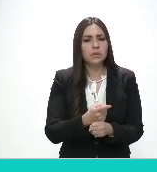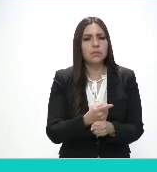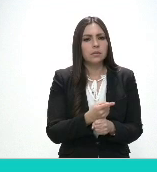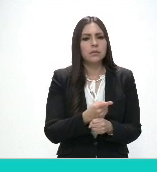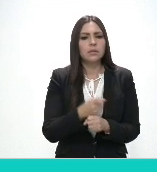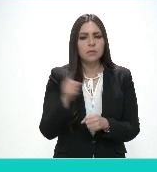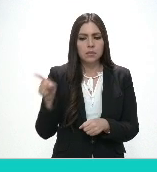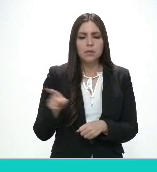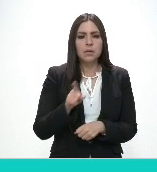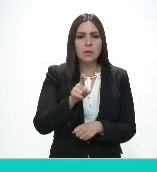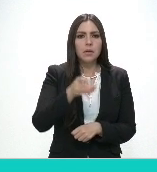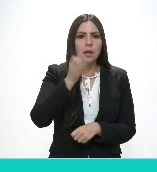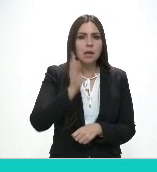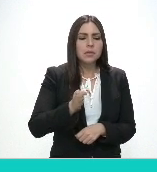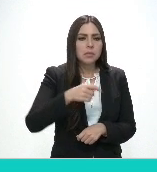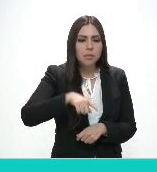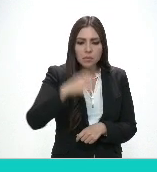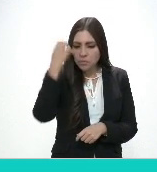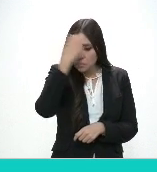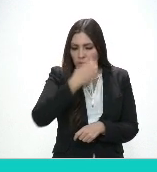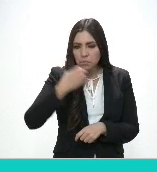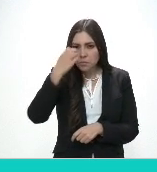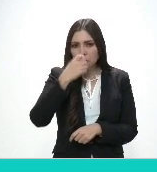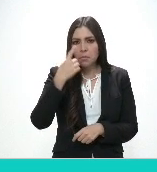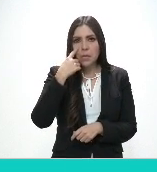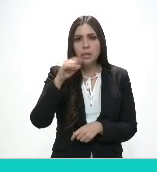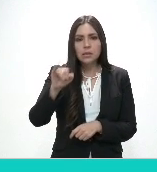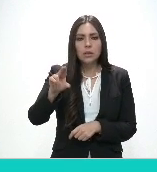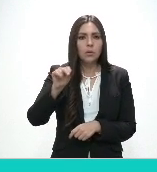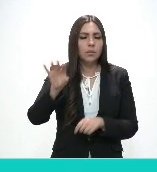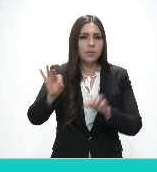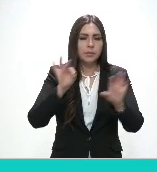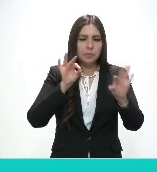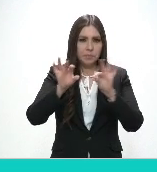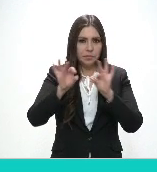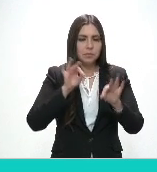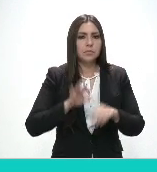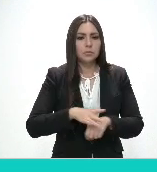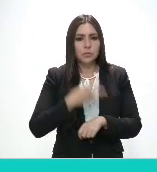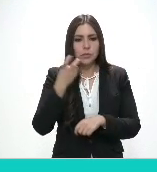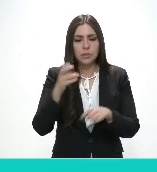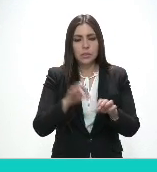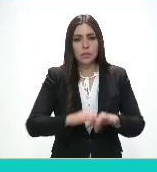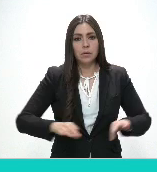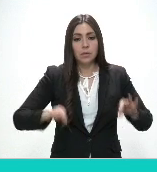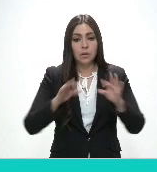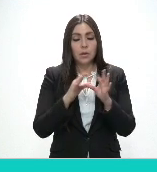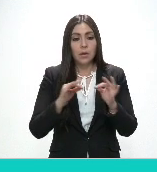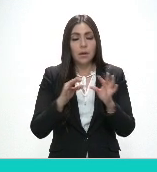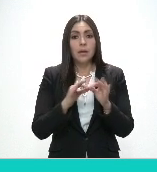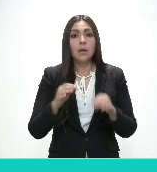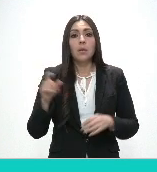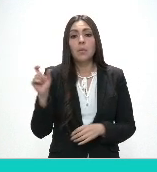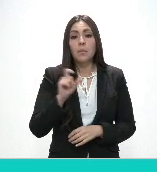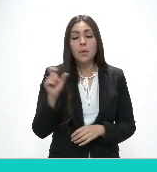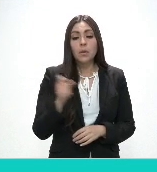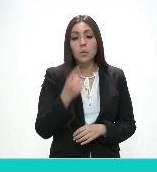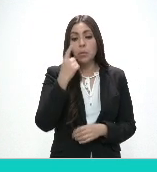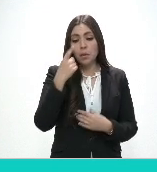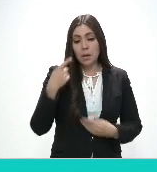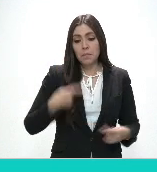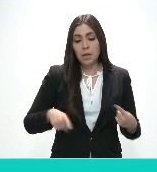evaluación respectiva de esta manera es importante indicar que al momento en que una persona